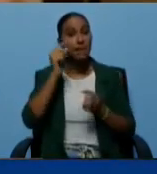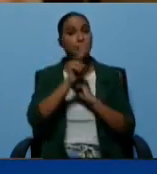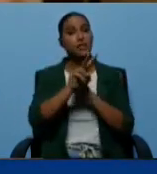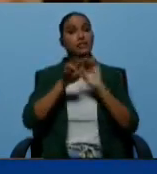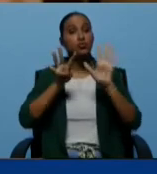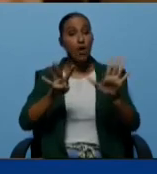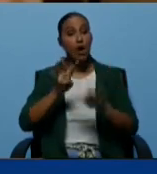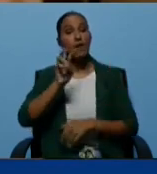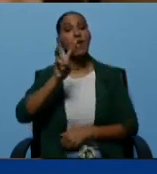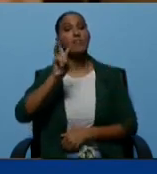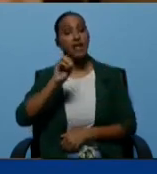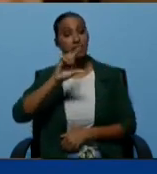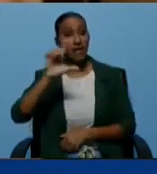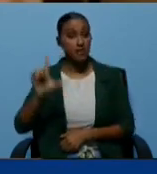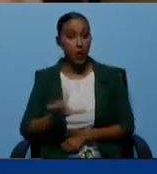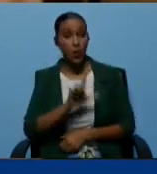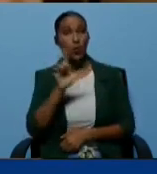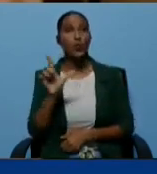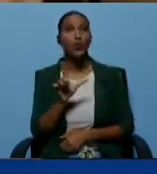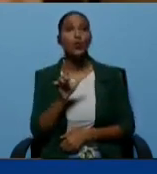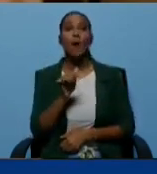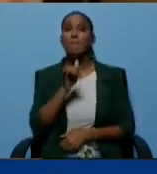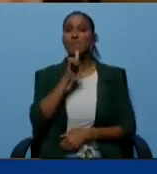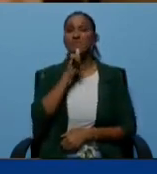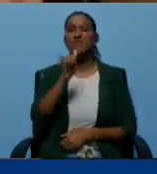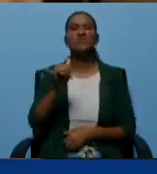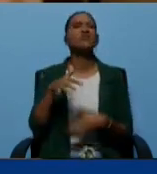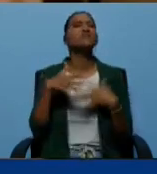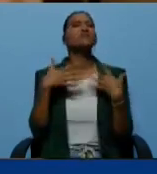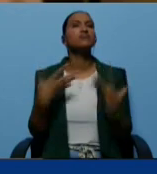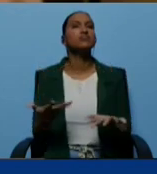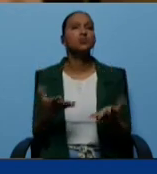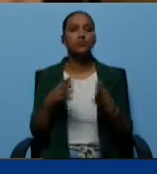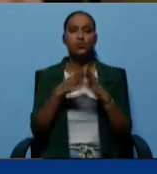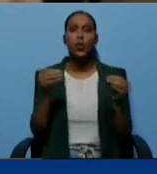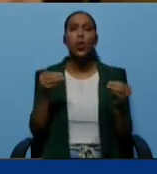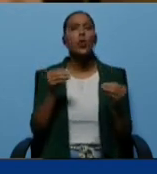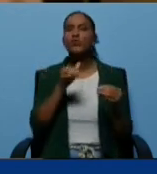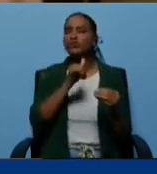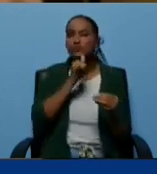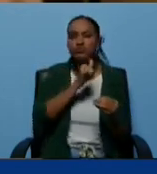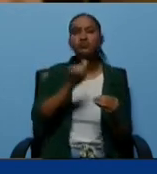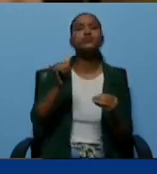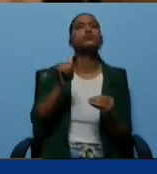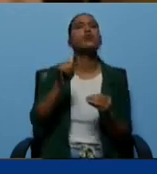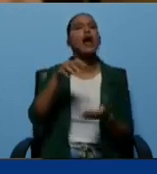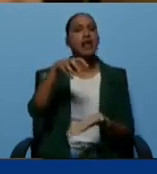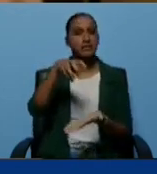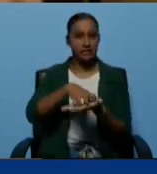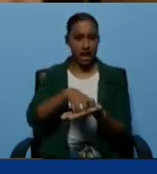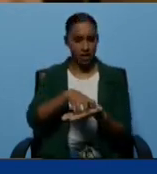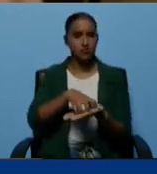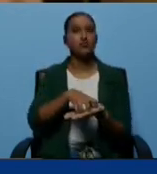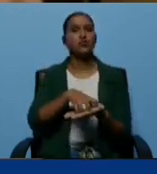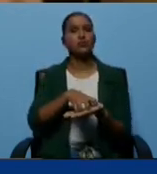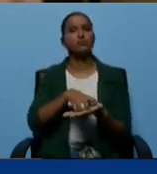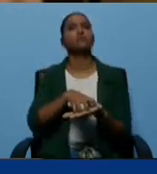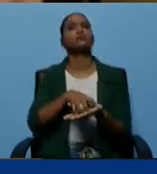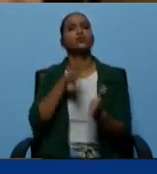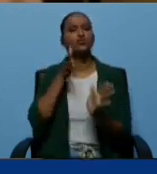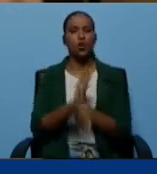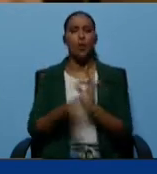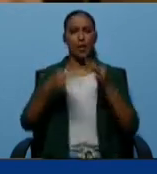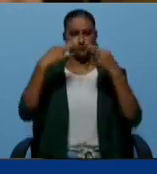julio, demandaron por parte de los organismos de seguridad del Estado acciones firmes y contundentes. a través